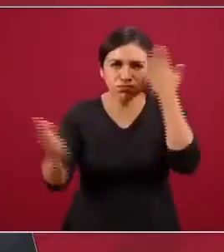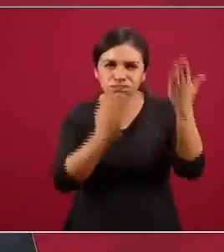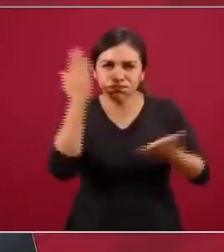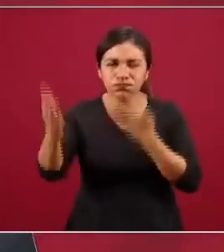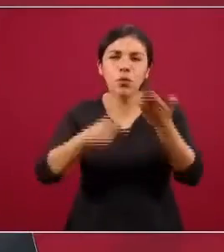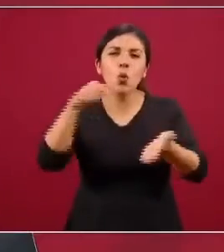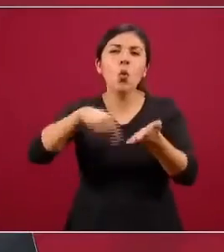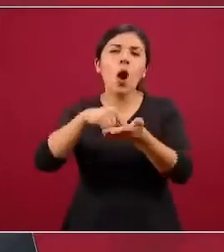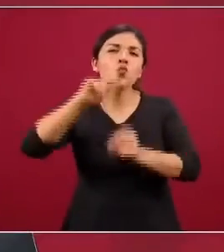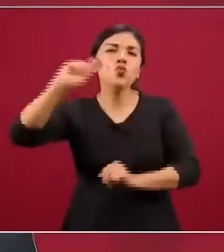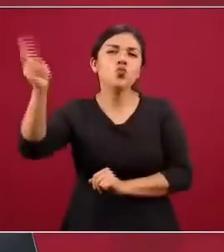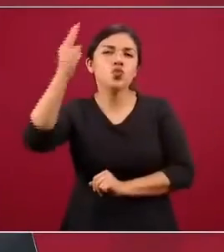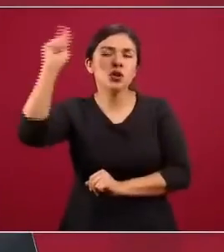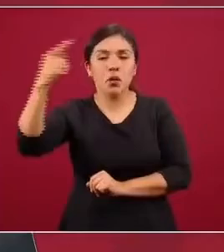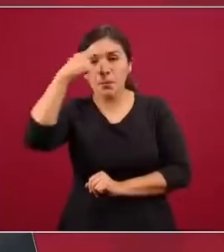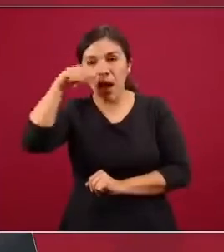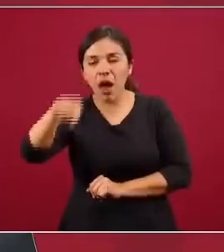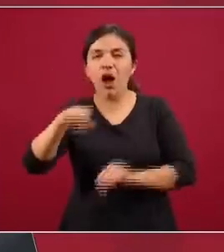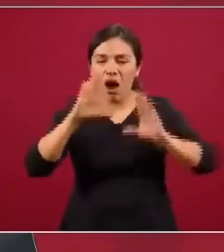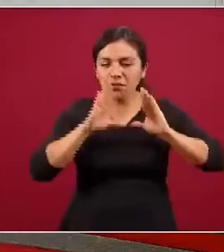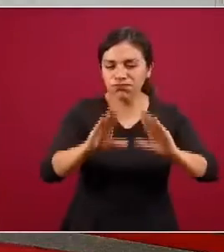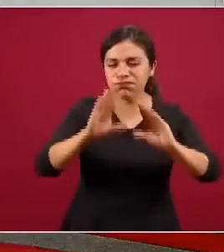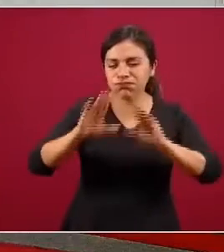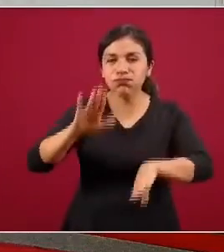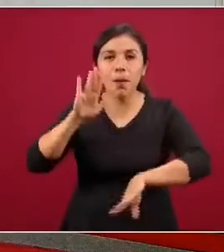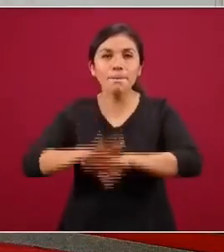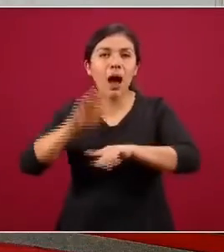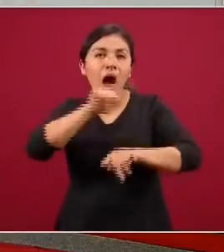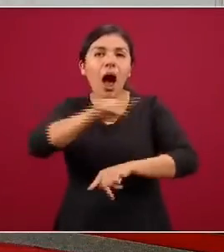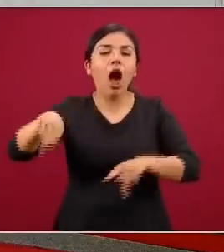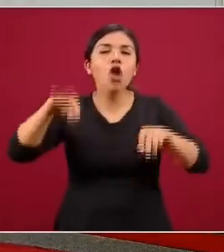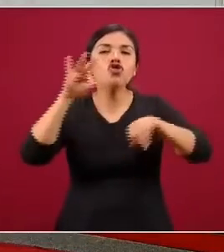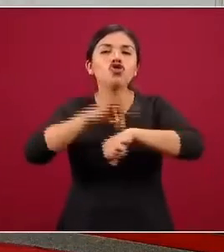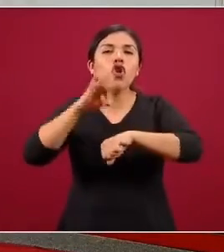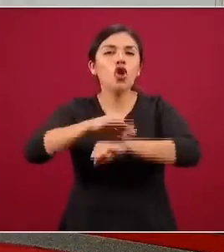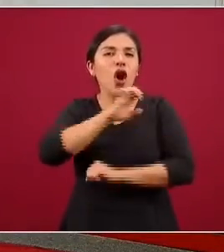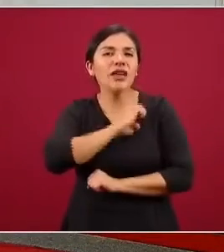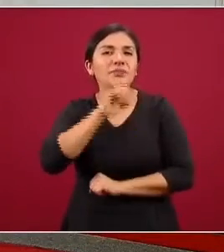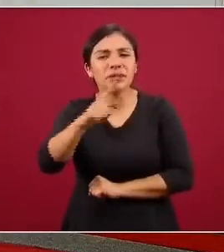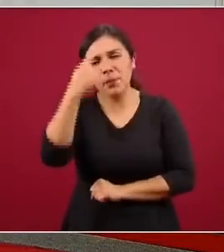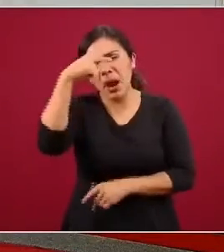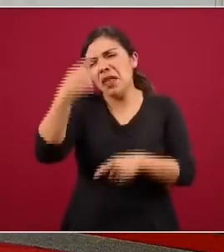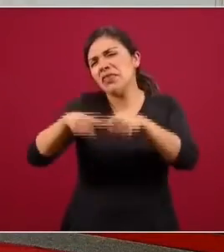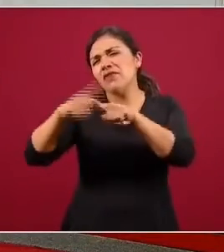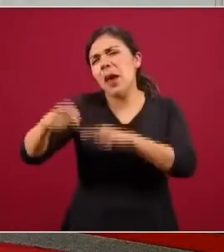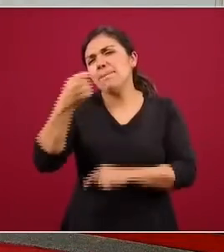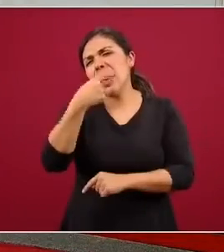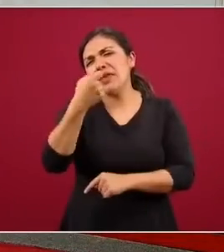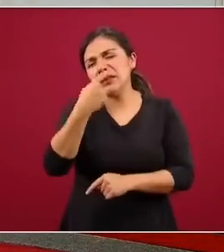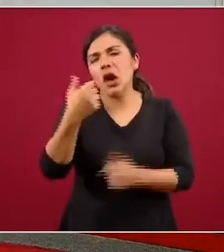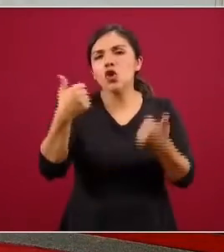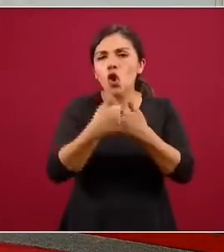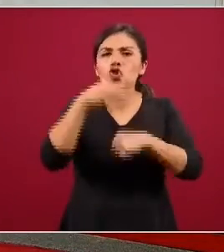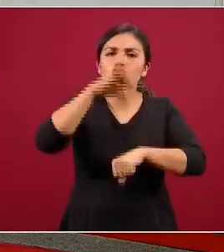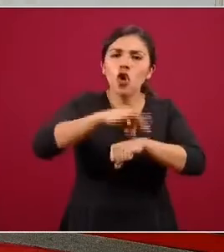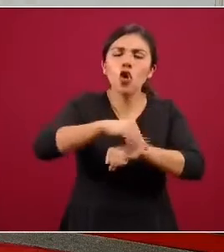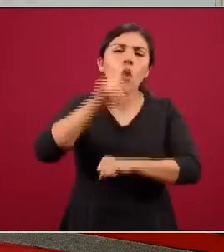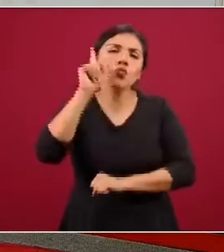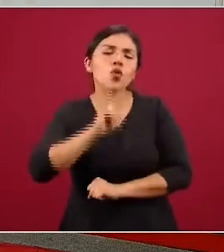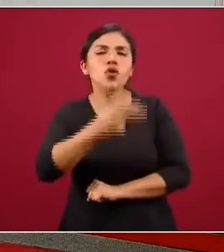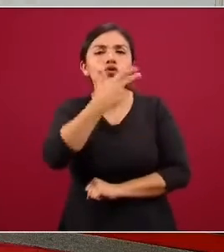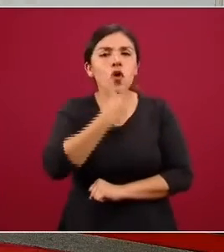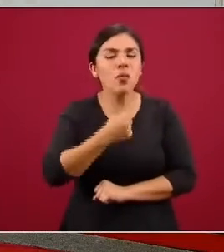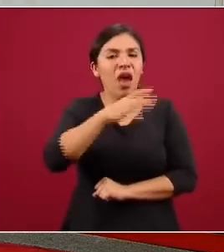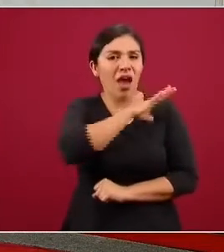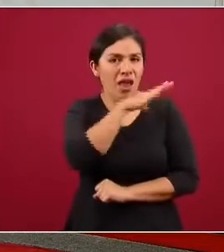cursos universitarios que permiten formar especialistas en distintas ramas de la medicina a partir de médicas y médicos